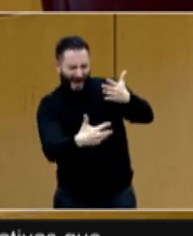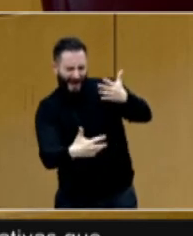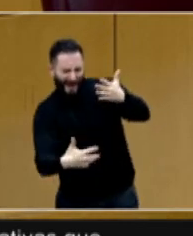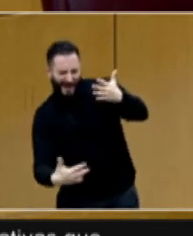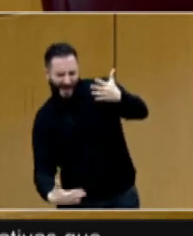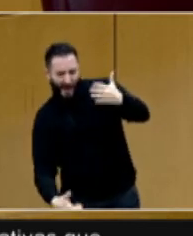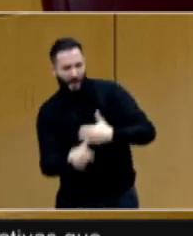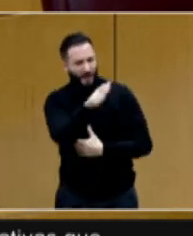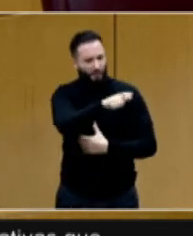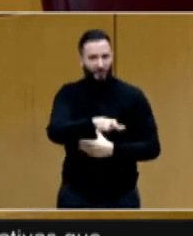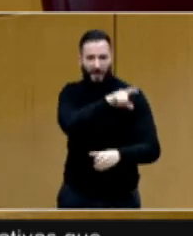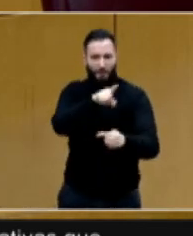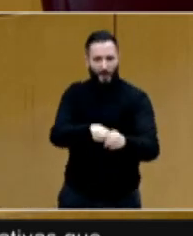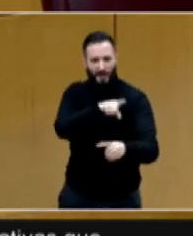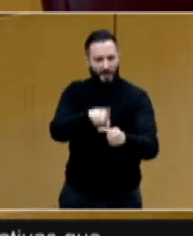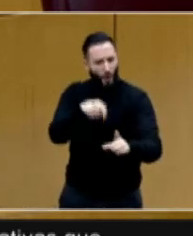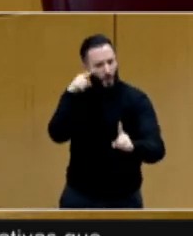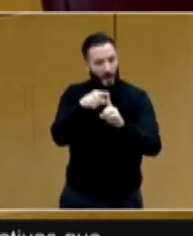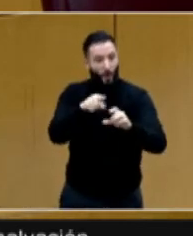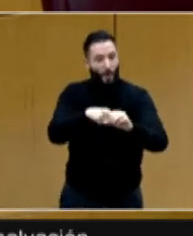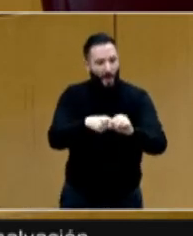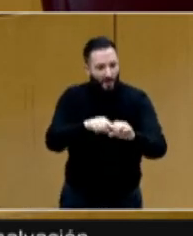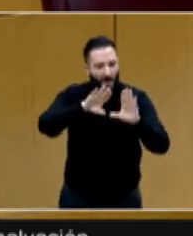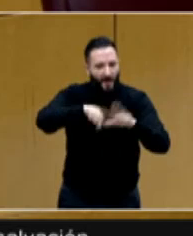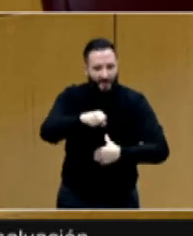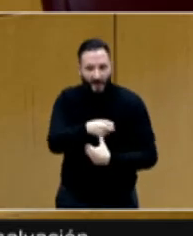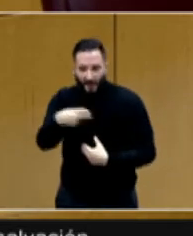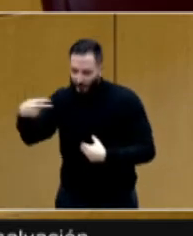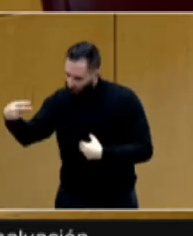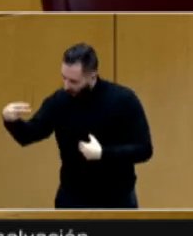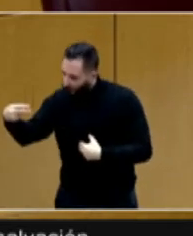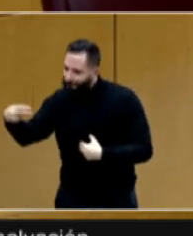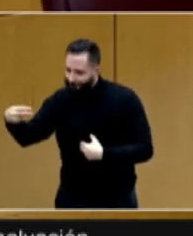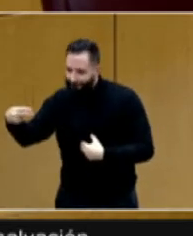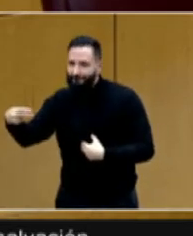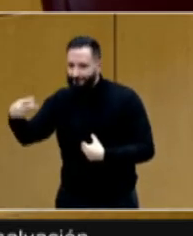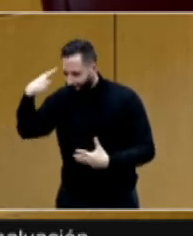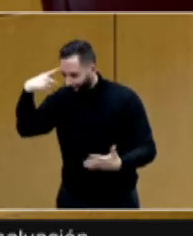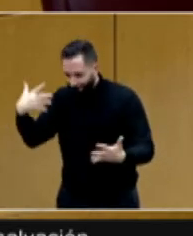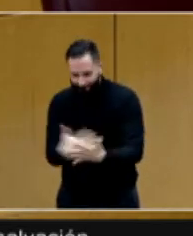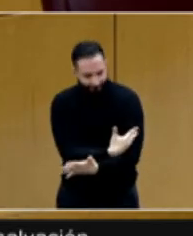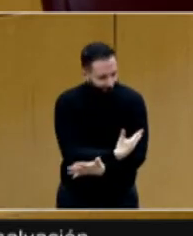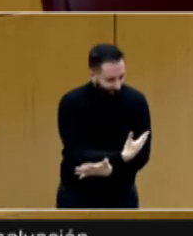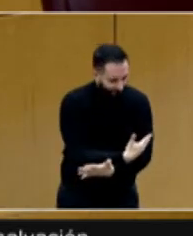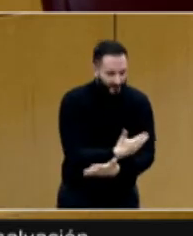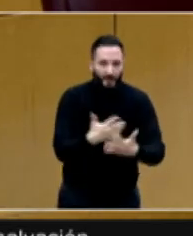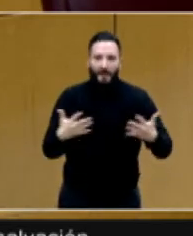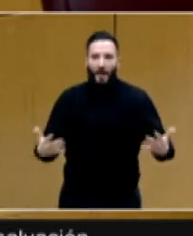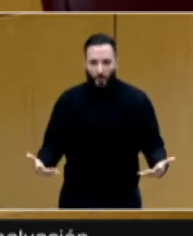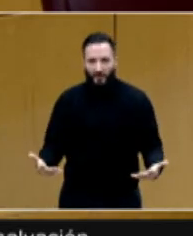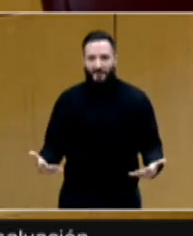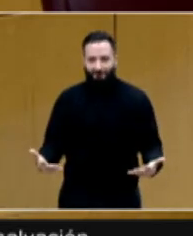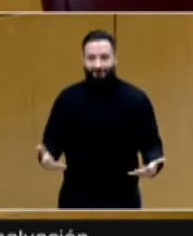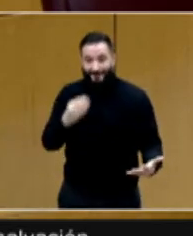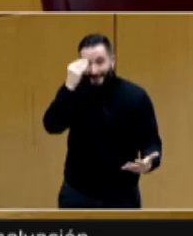presenta para obtener plaza y luego el resultado que hay pues es distinto no entonces creo Creo que